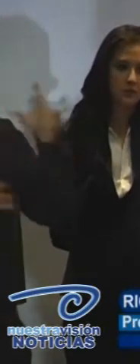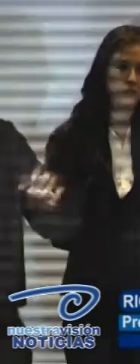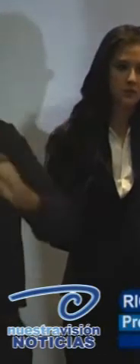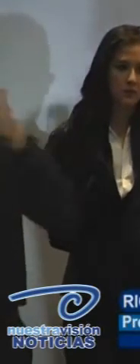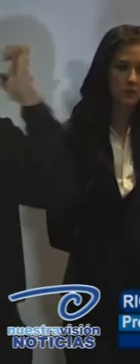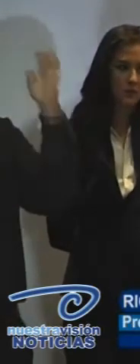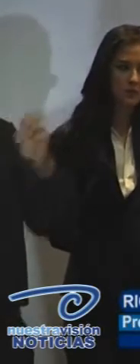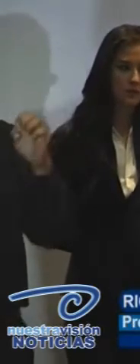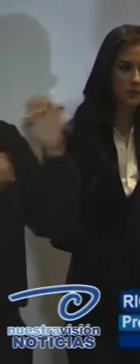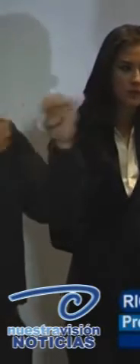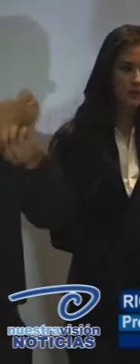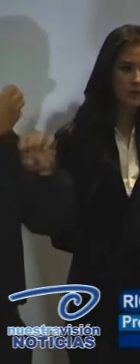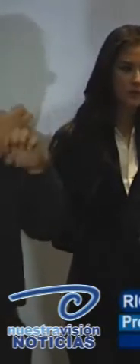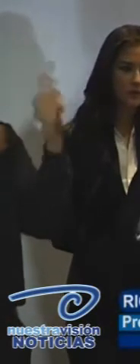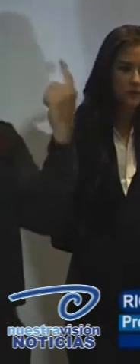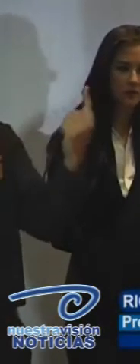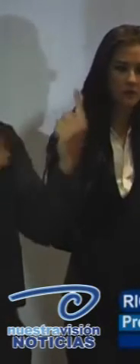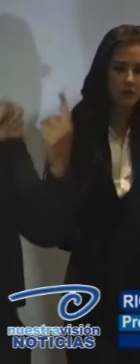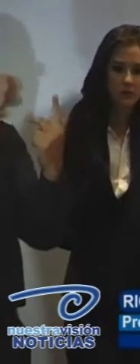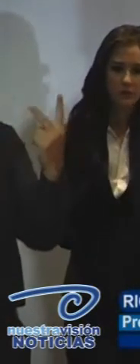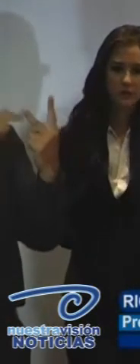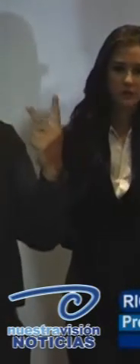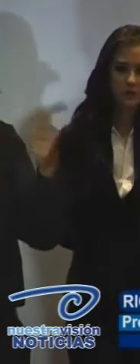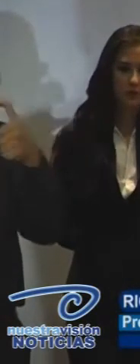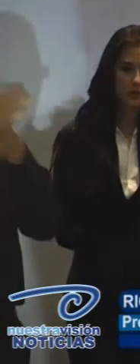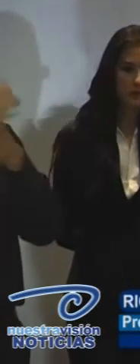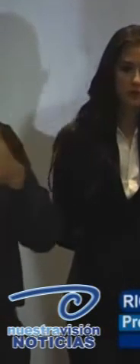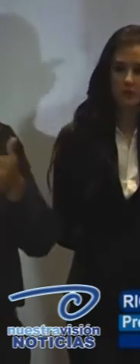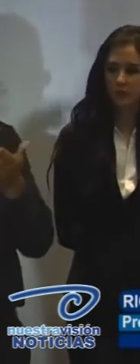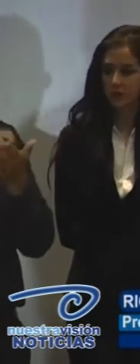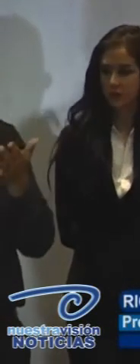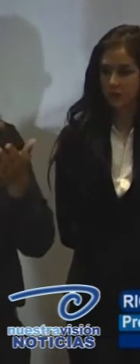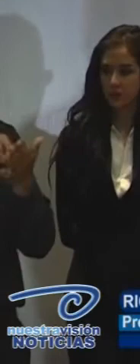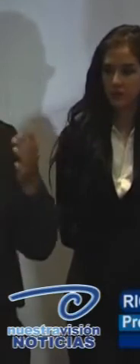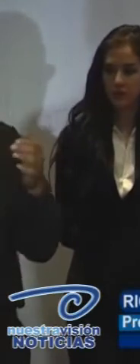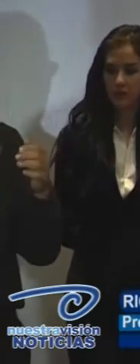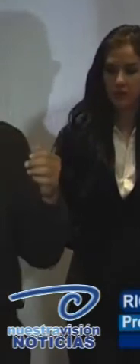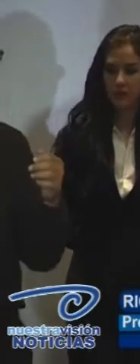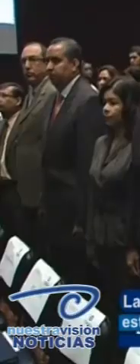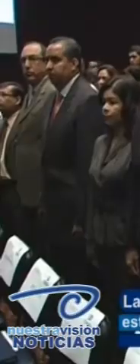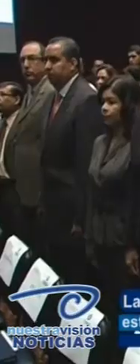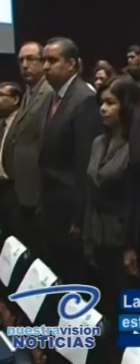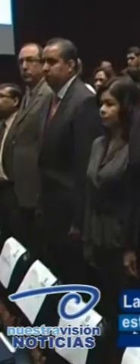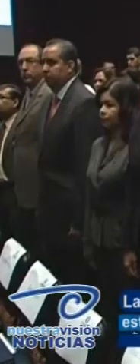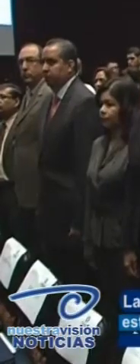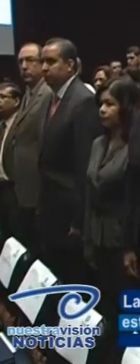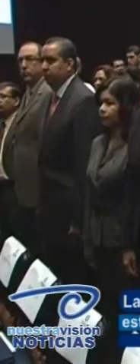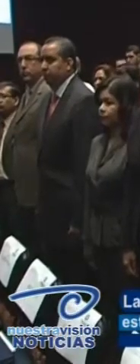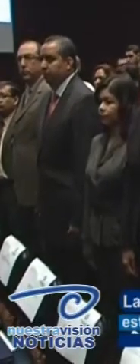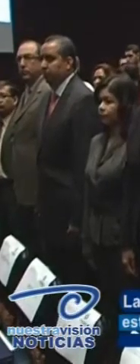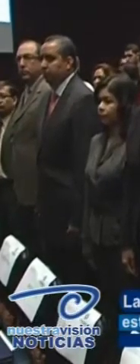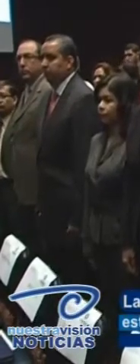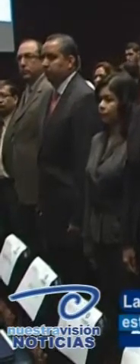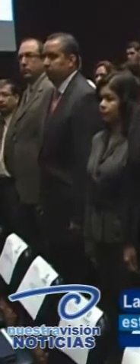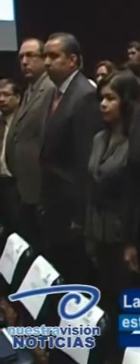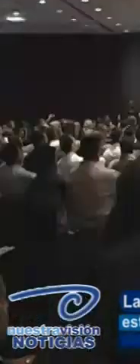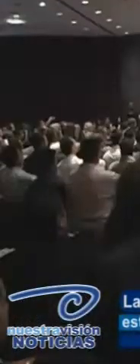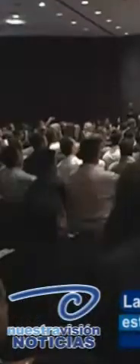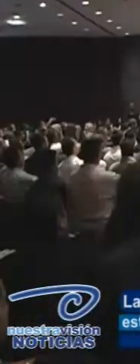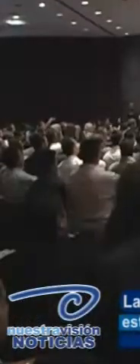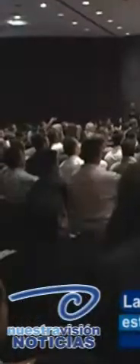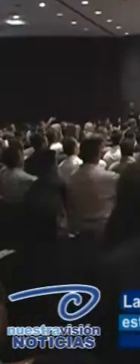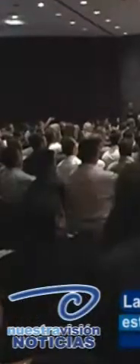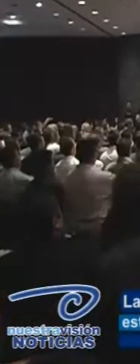Exposiciones y Eventos del Estado 1 y Comité de Adquisiciones del Poder Ejecutivo 1. La ciudadanía debe tener acceso a la